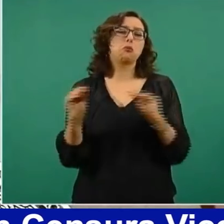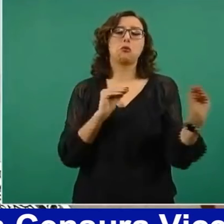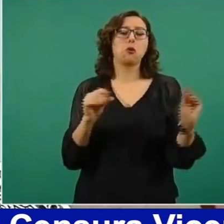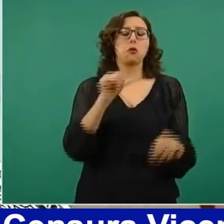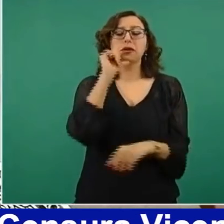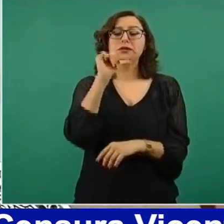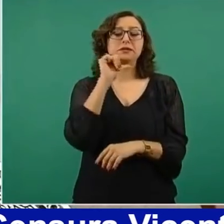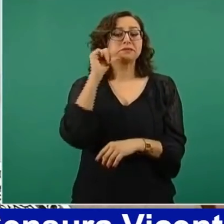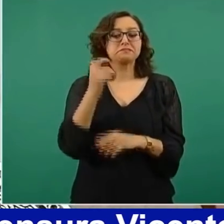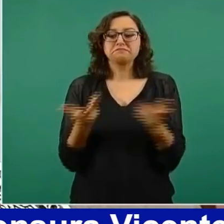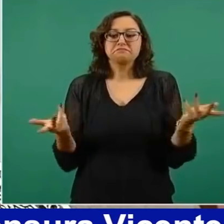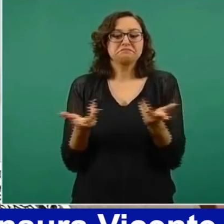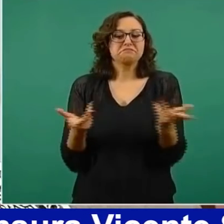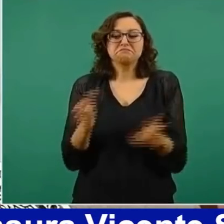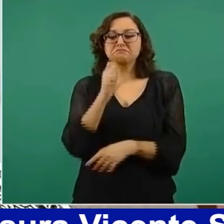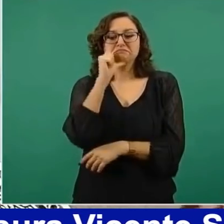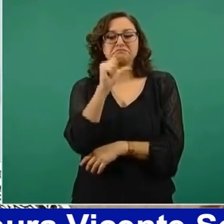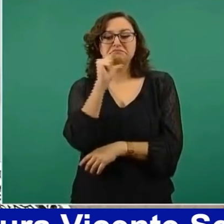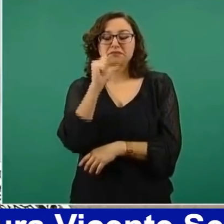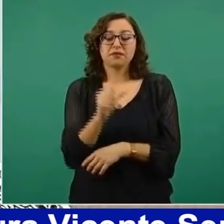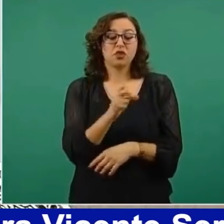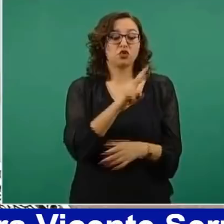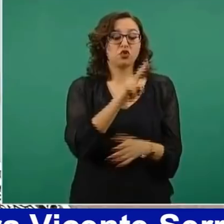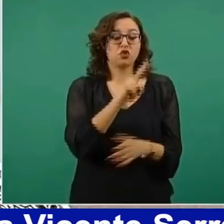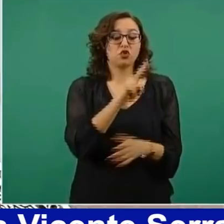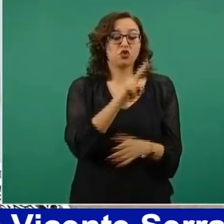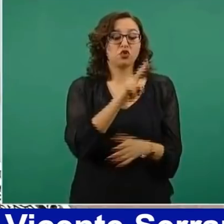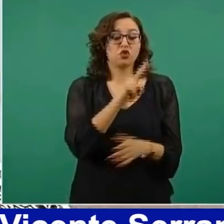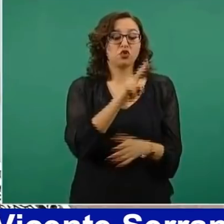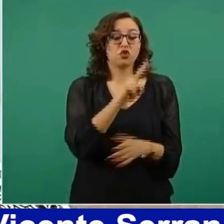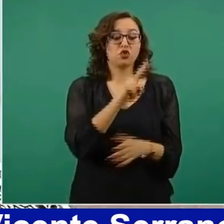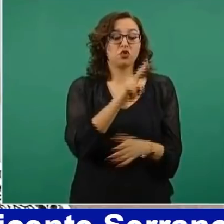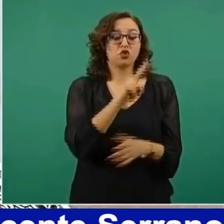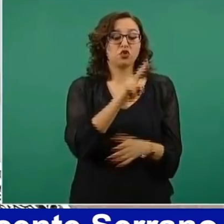en el sexenio 2012-2018 continuó el desmantelamiento